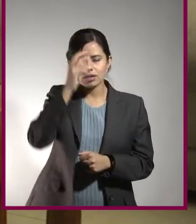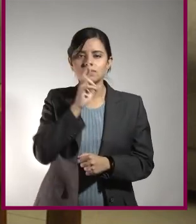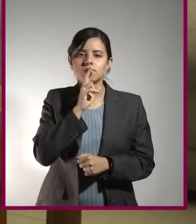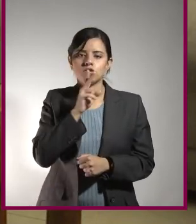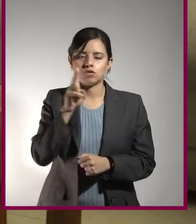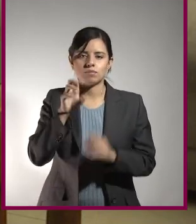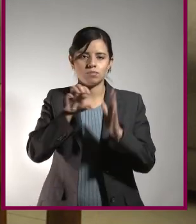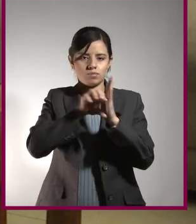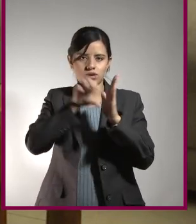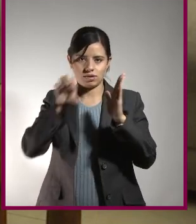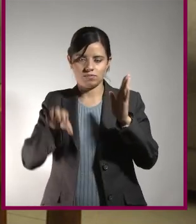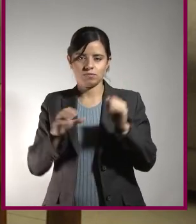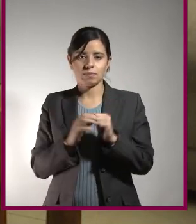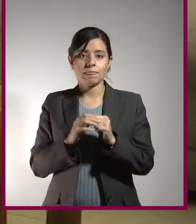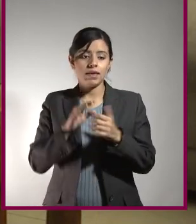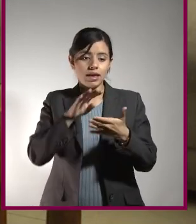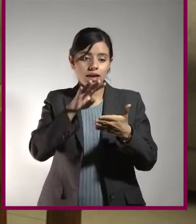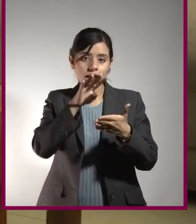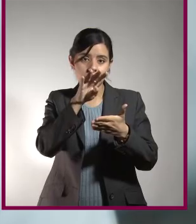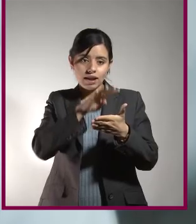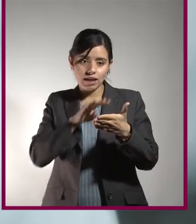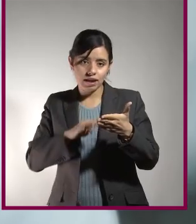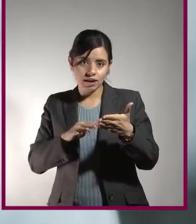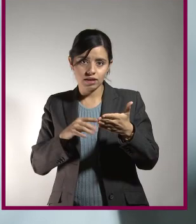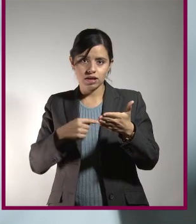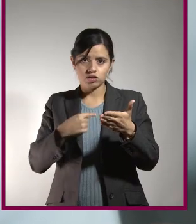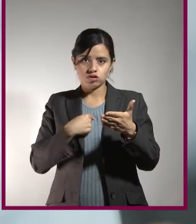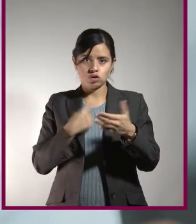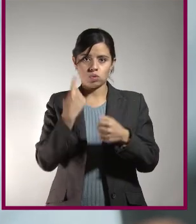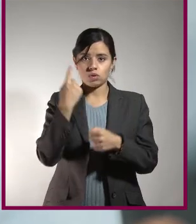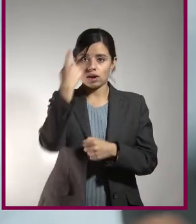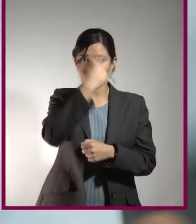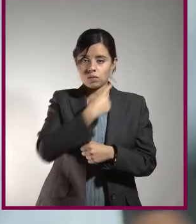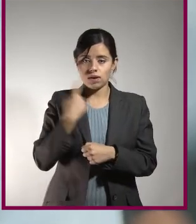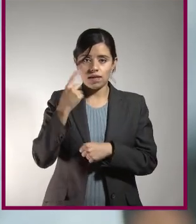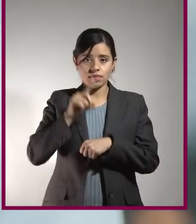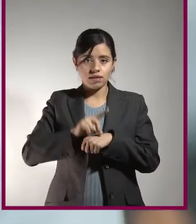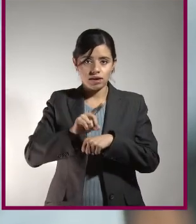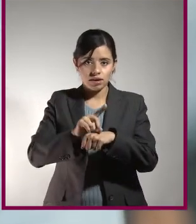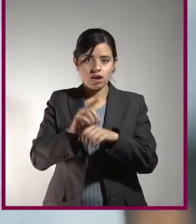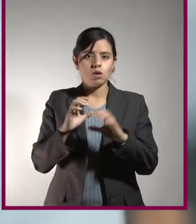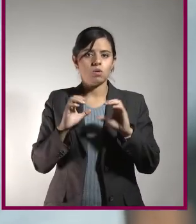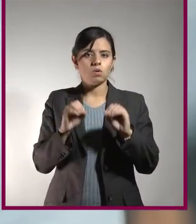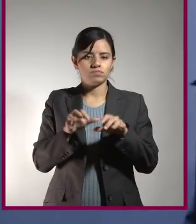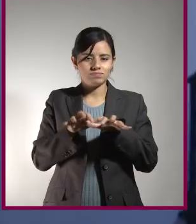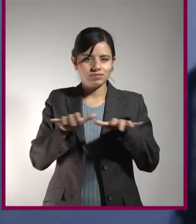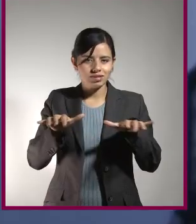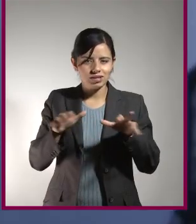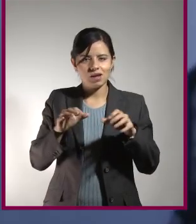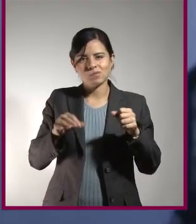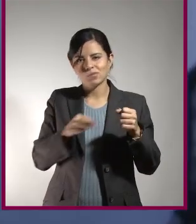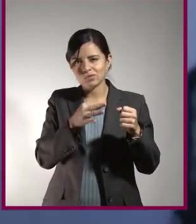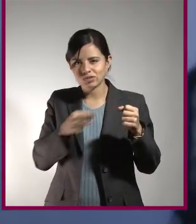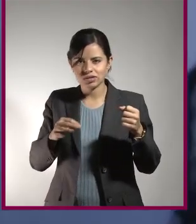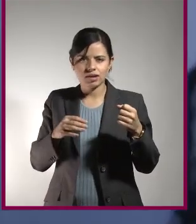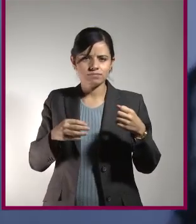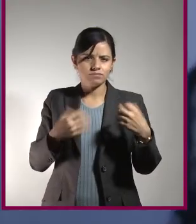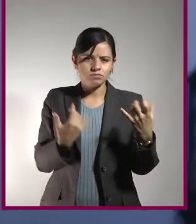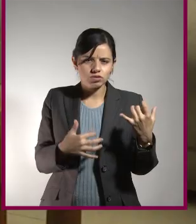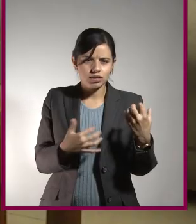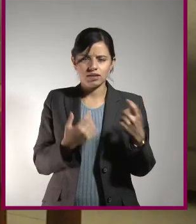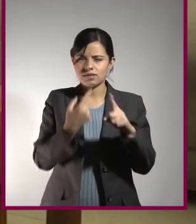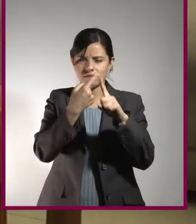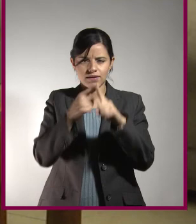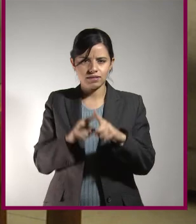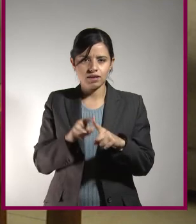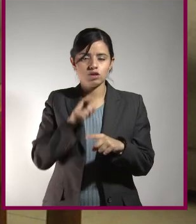aprendizaje. Por ejemplo, leer de forma comprometida 1 hora diaria o practicar todos los días un instrumento musical ayudará un